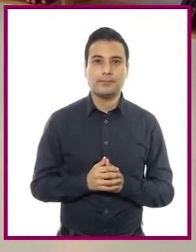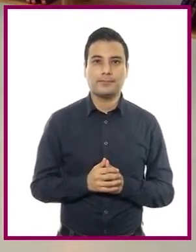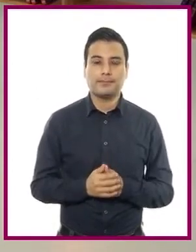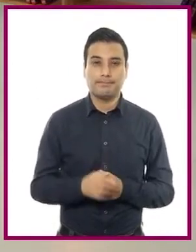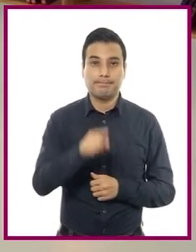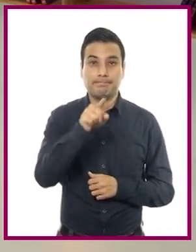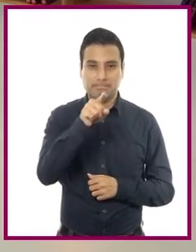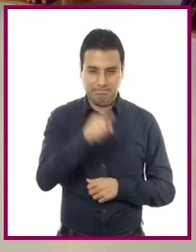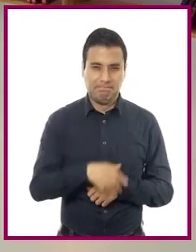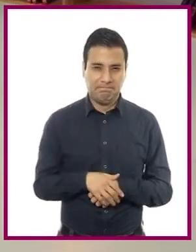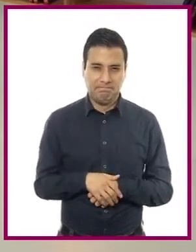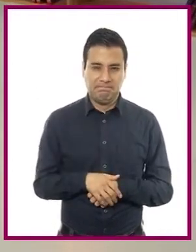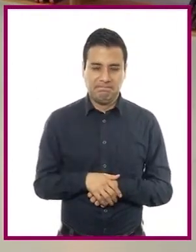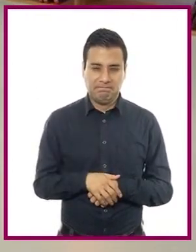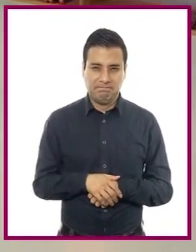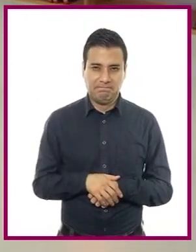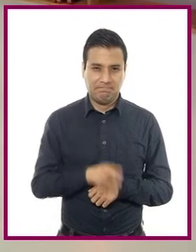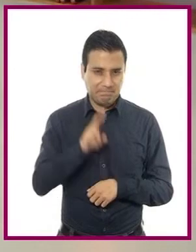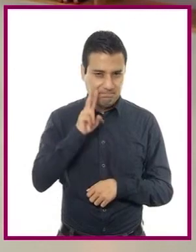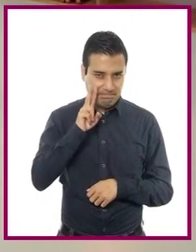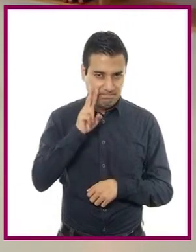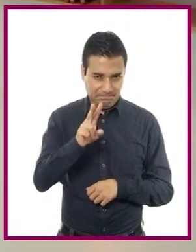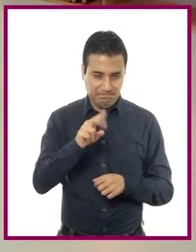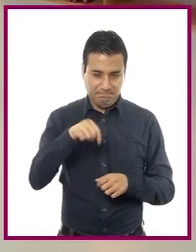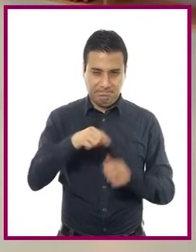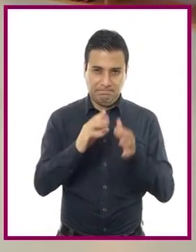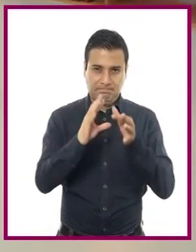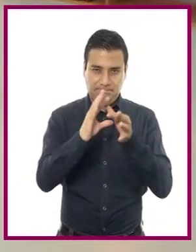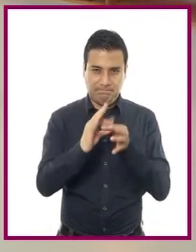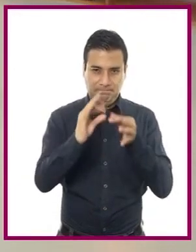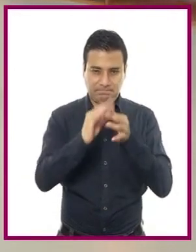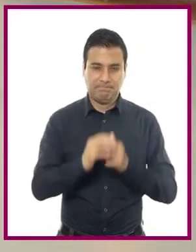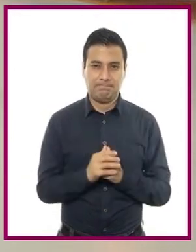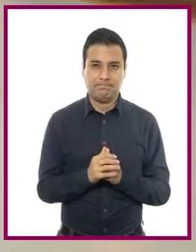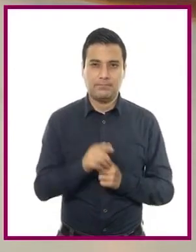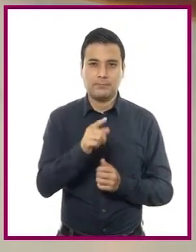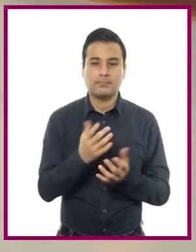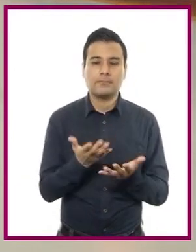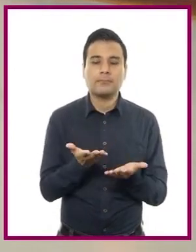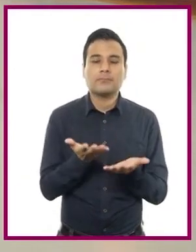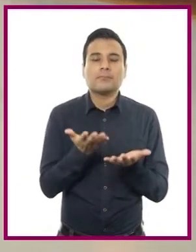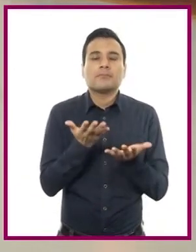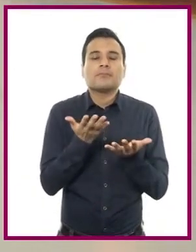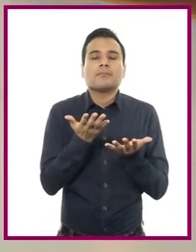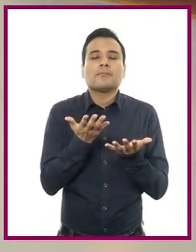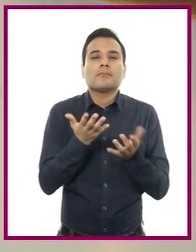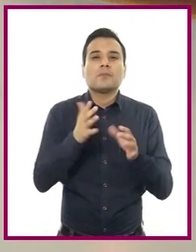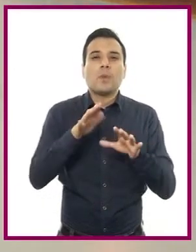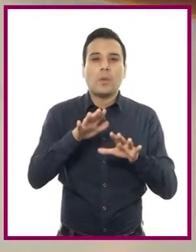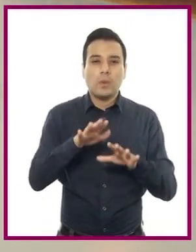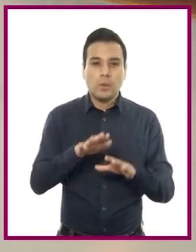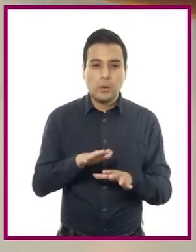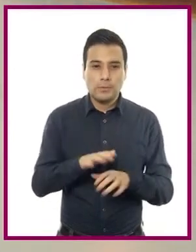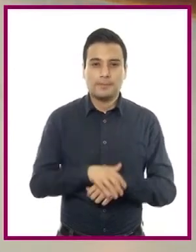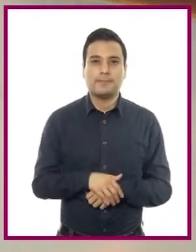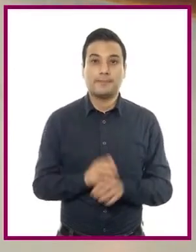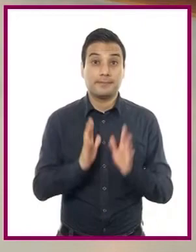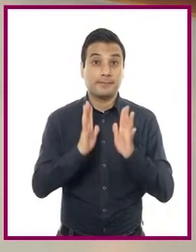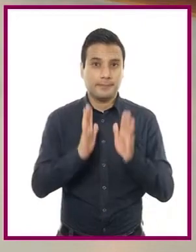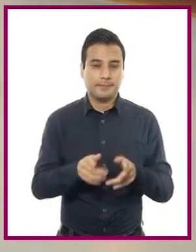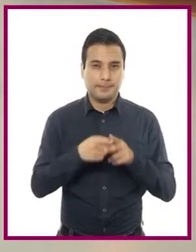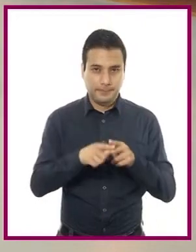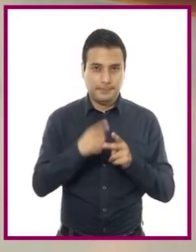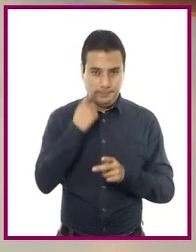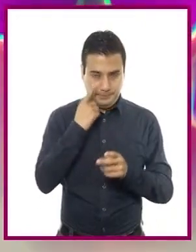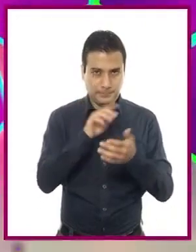televisor u otro medio donde reproduzcan el video. Inhalen y exhalen. Ahora sí,